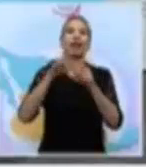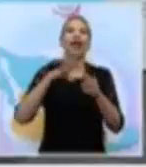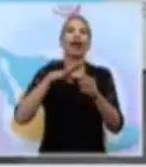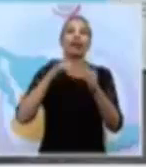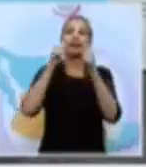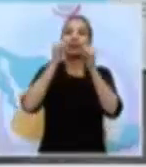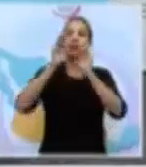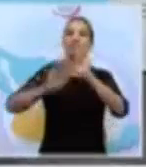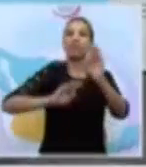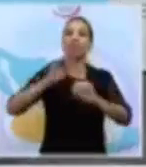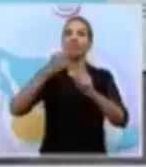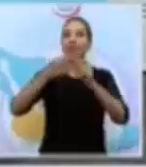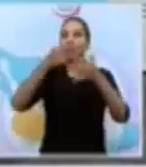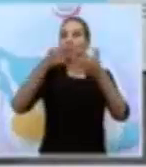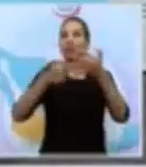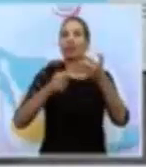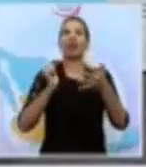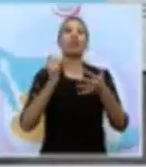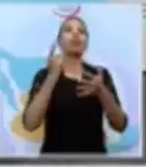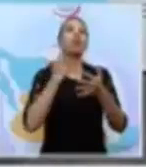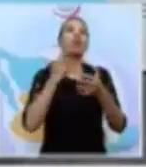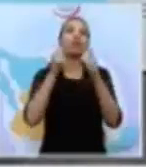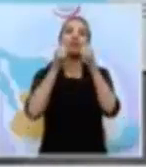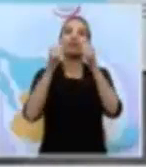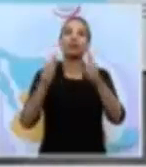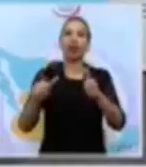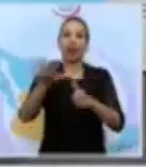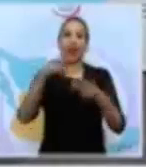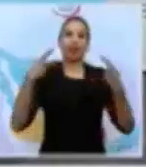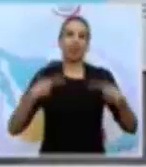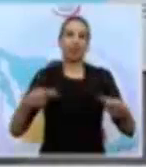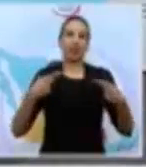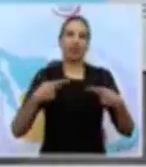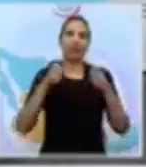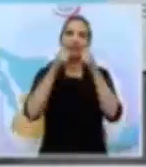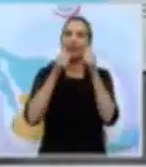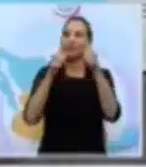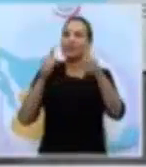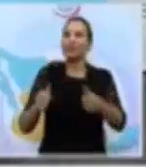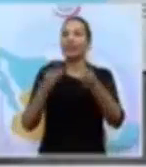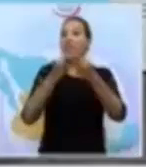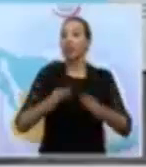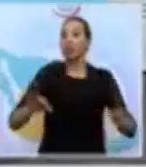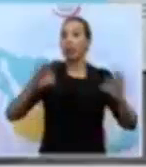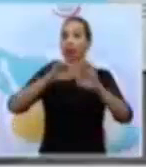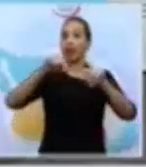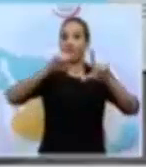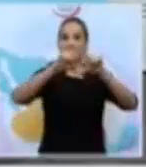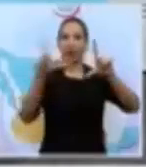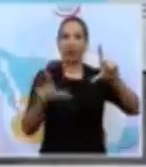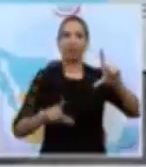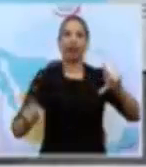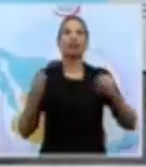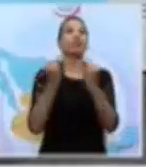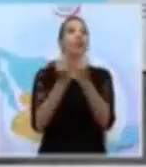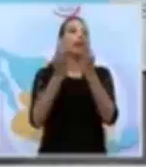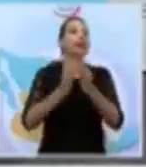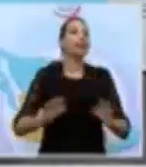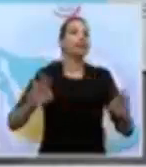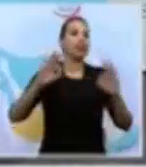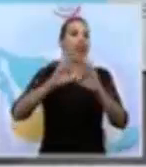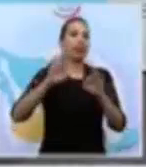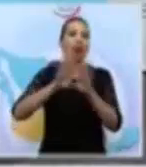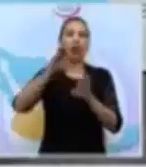públicas, principalmente en el ámbito social, que es tan importante para este país y tan importante para la